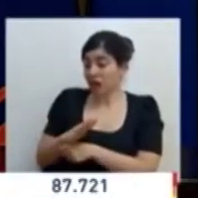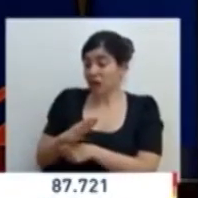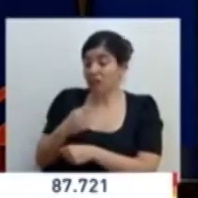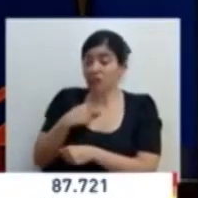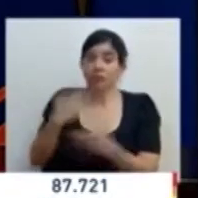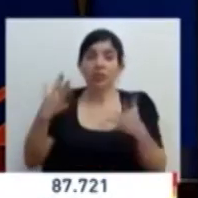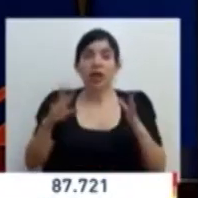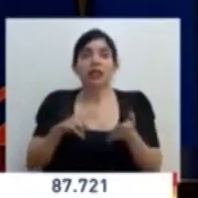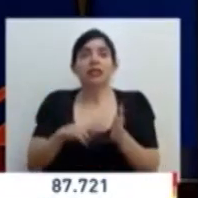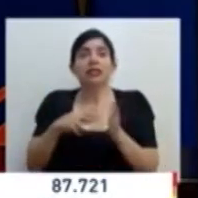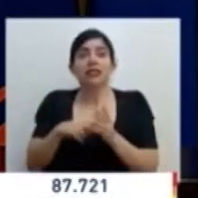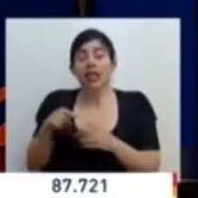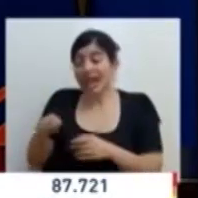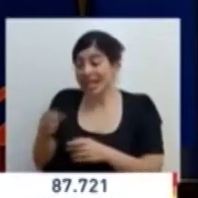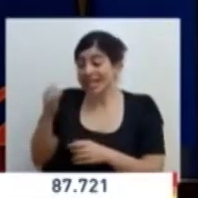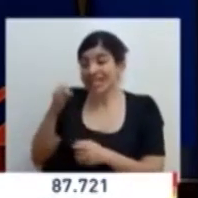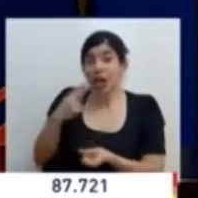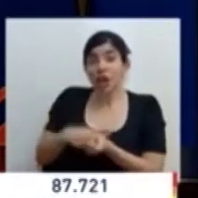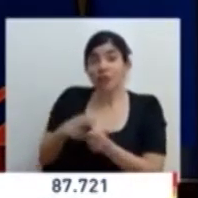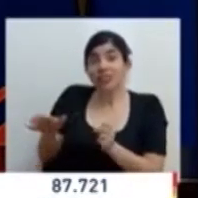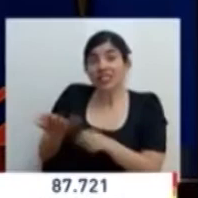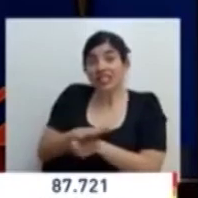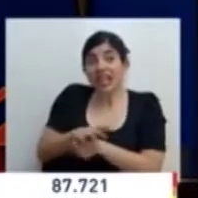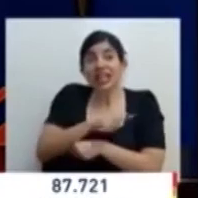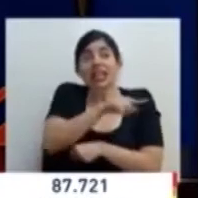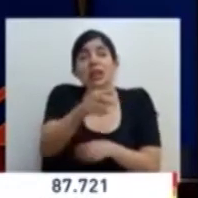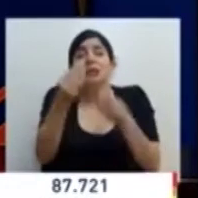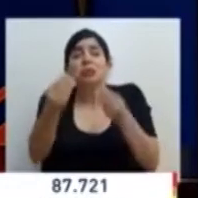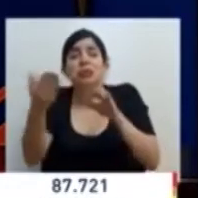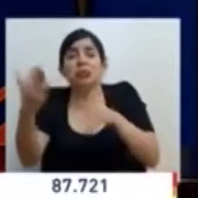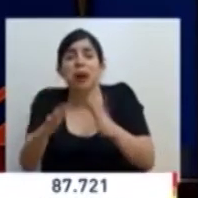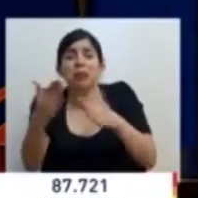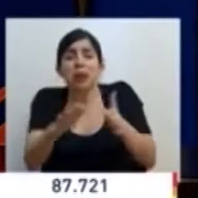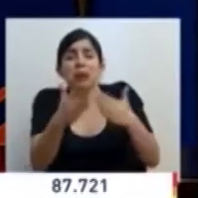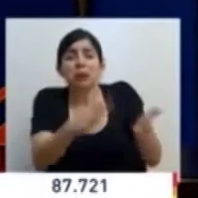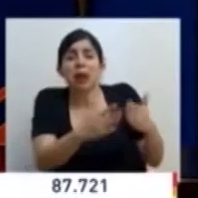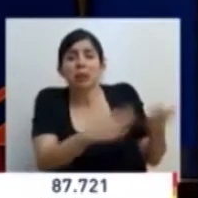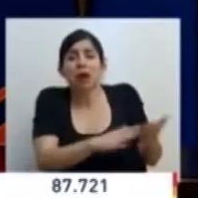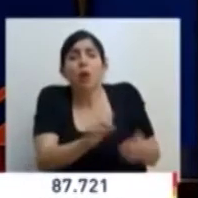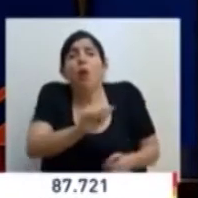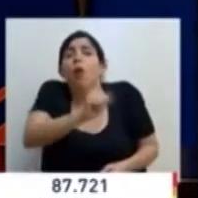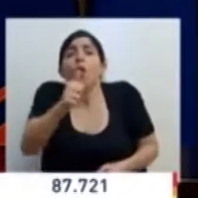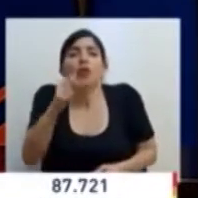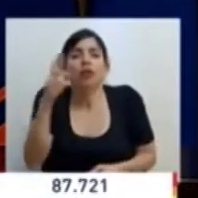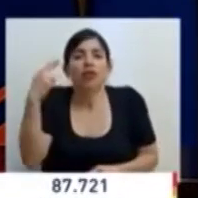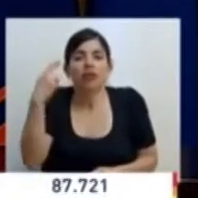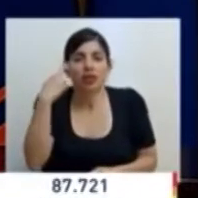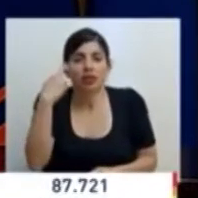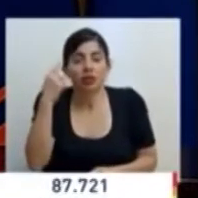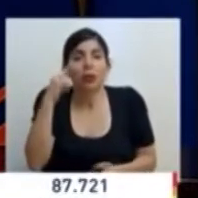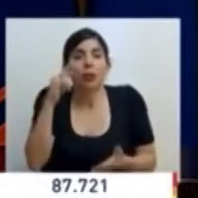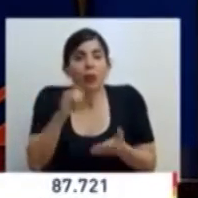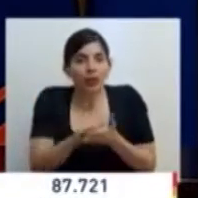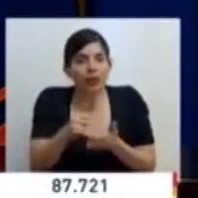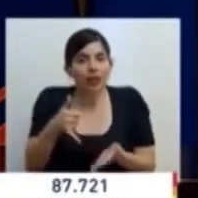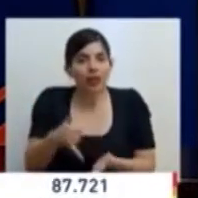aumenta la mortalidad de muchos costarricenses, de muchos habitantes de nuestro país por otras causas, eso es lo delicado.